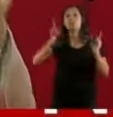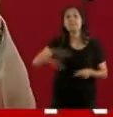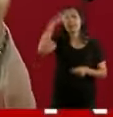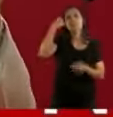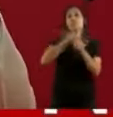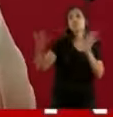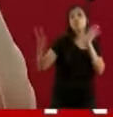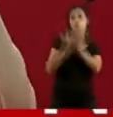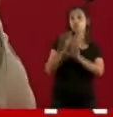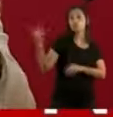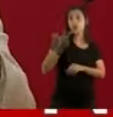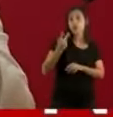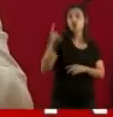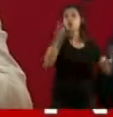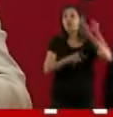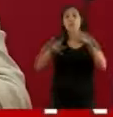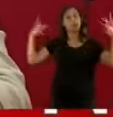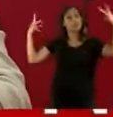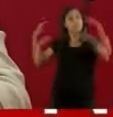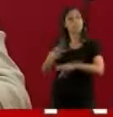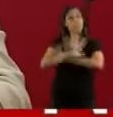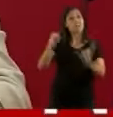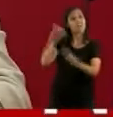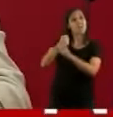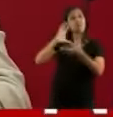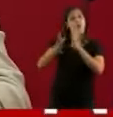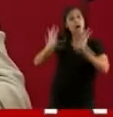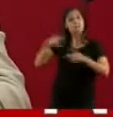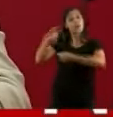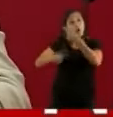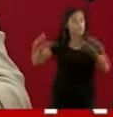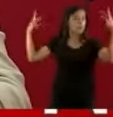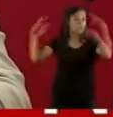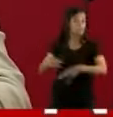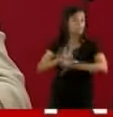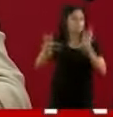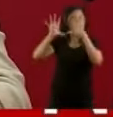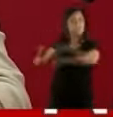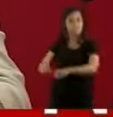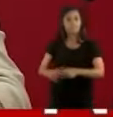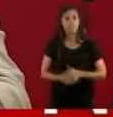la nación para cortarles el capital de trabajo a las organizaciones.